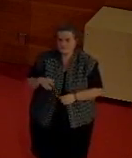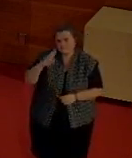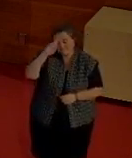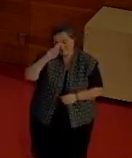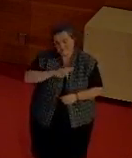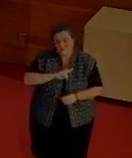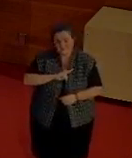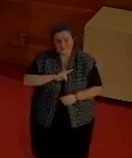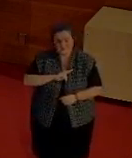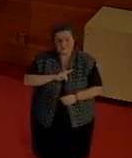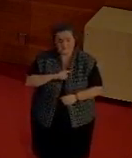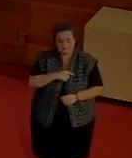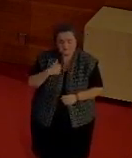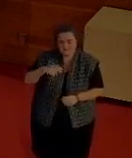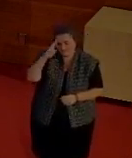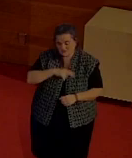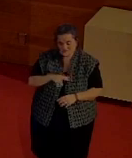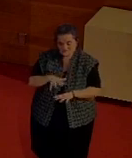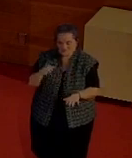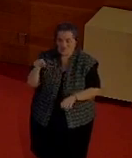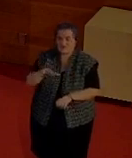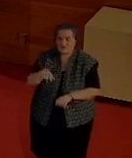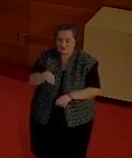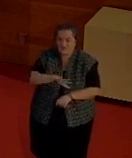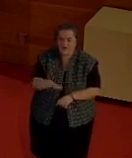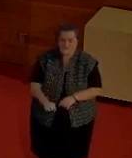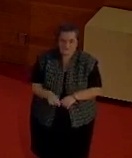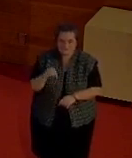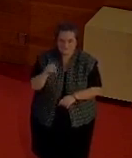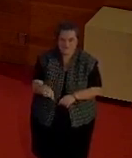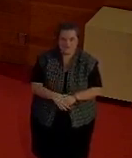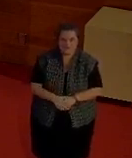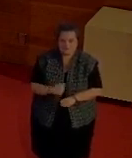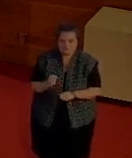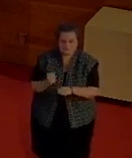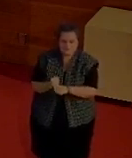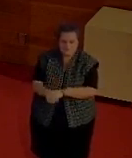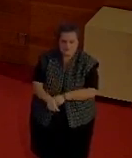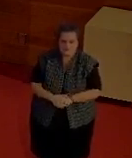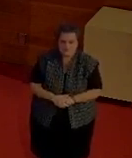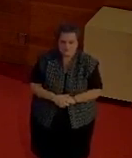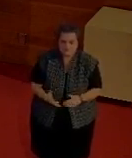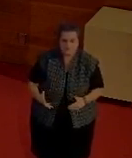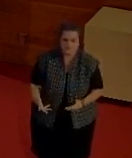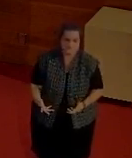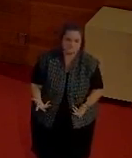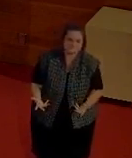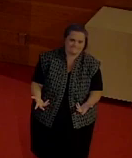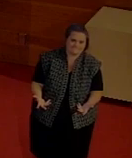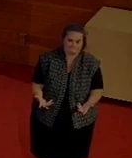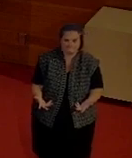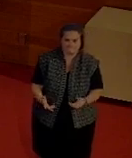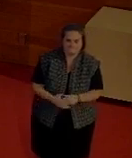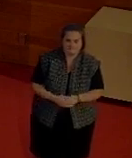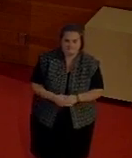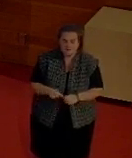occidental pero teóricamente no tiene ninguno Eh Así es como se presenta la la la cosa y por lo tanto desde ese